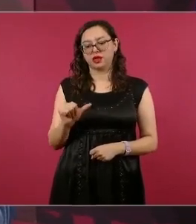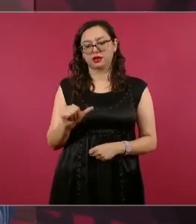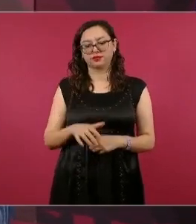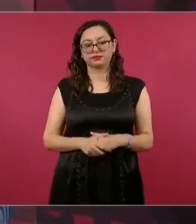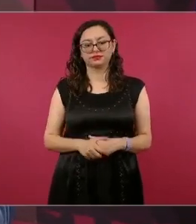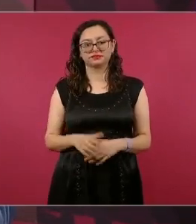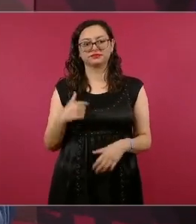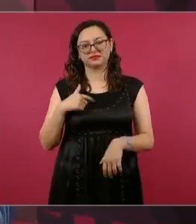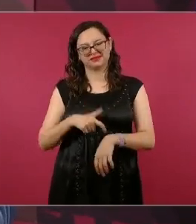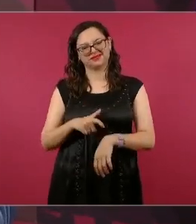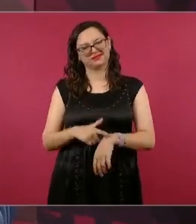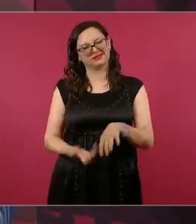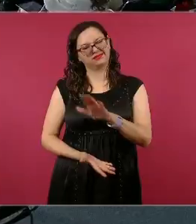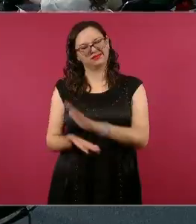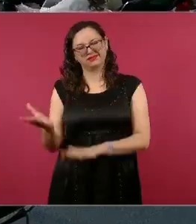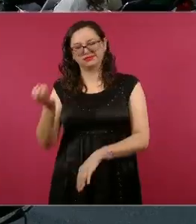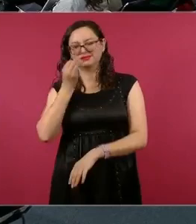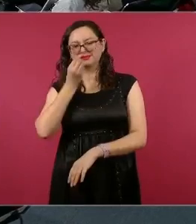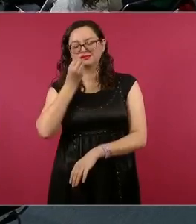Pero ya vámonos, ¿no? A desayunar.